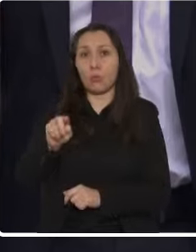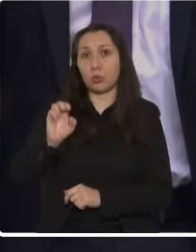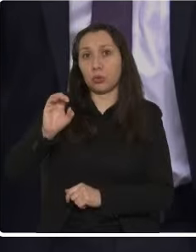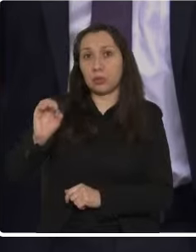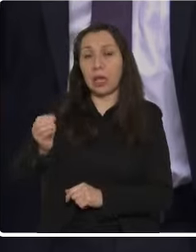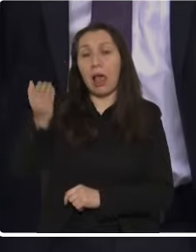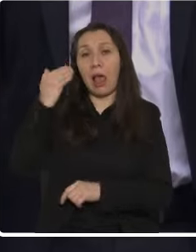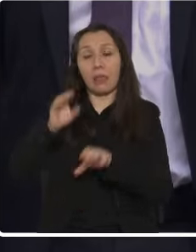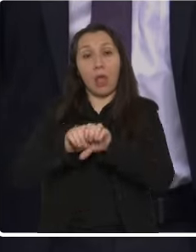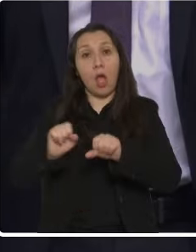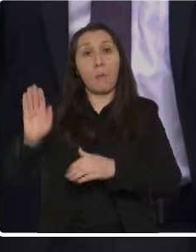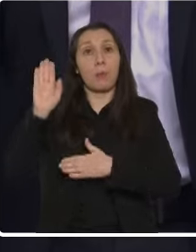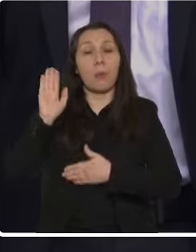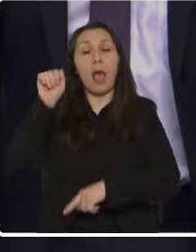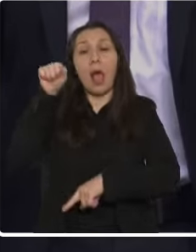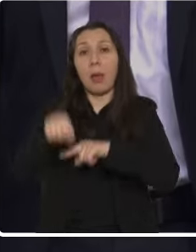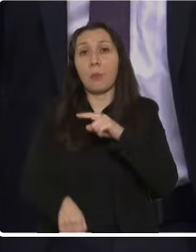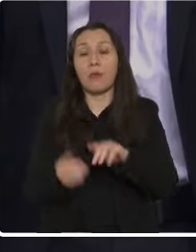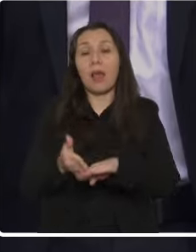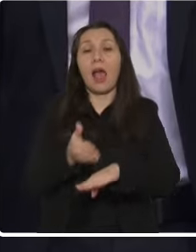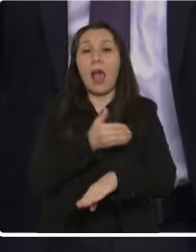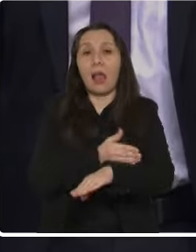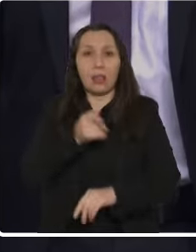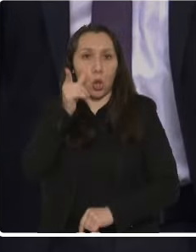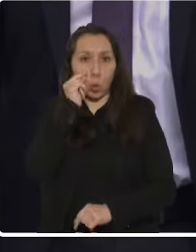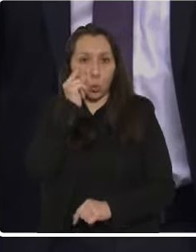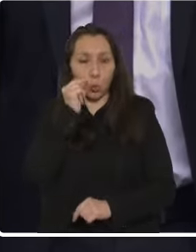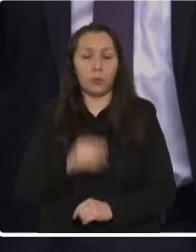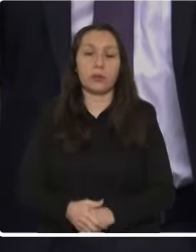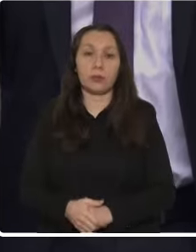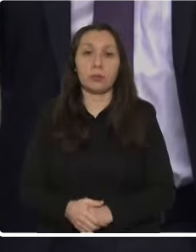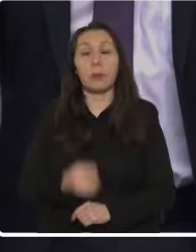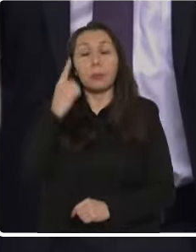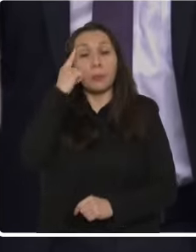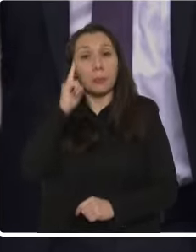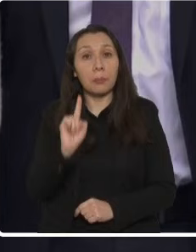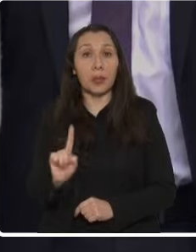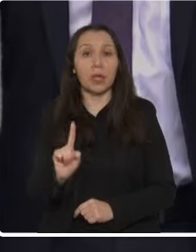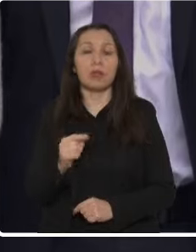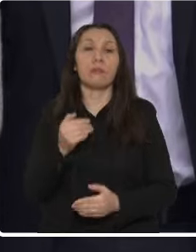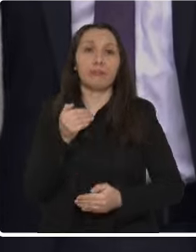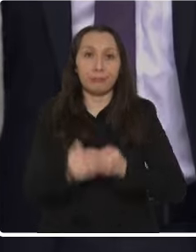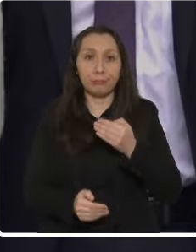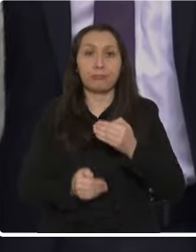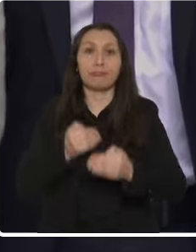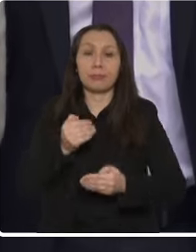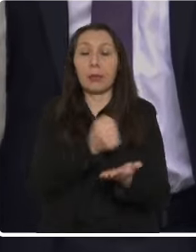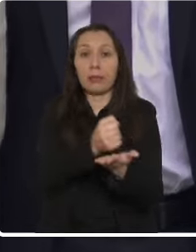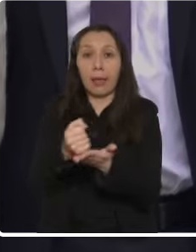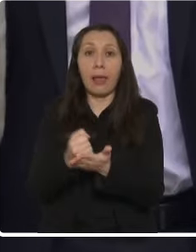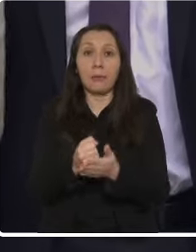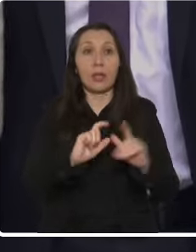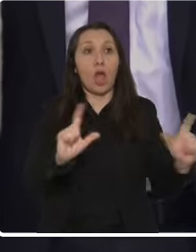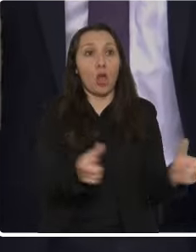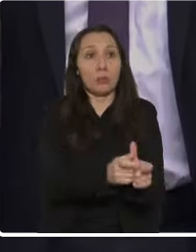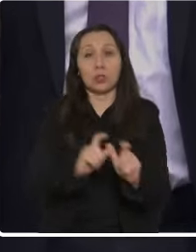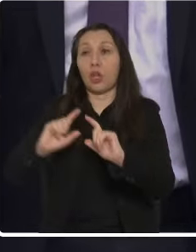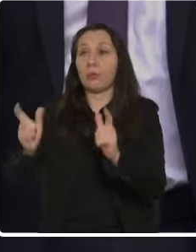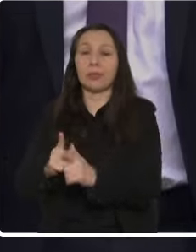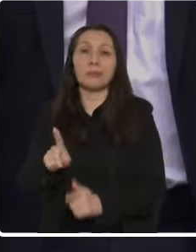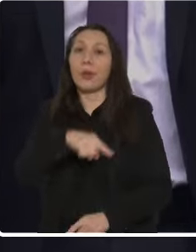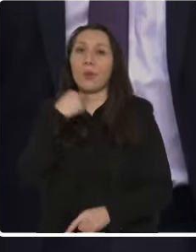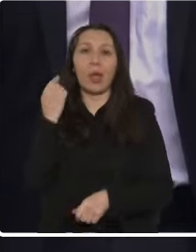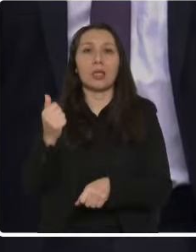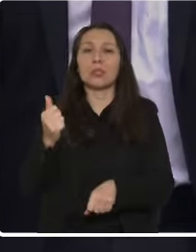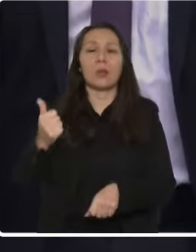2.0 a tenerlos aprobados antes de octubre. Sin embargo, al ritmo que vamos en el trámite de las comisiones, no